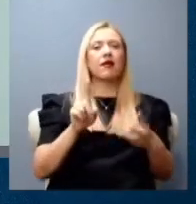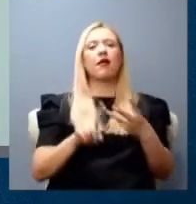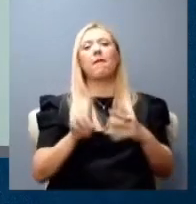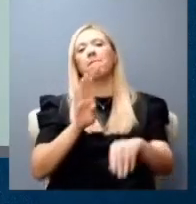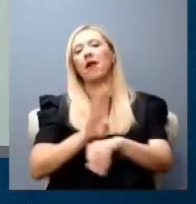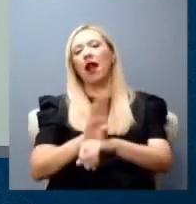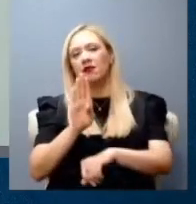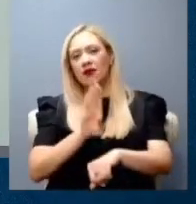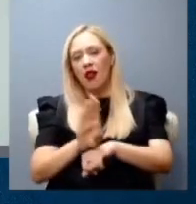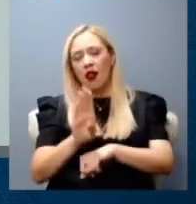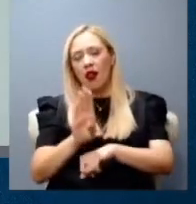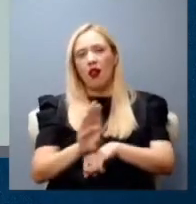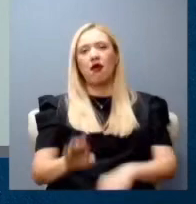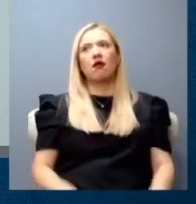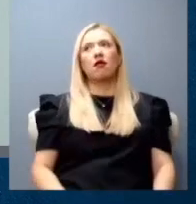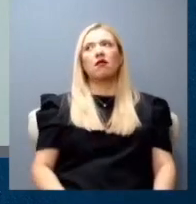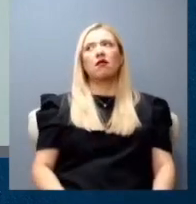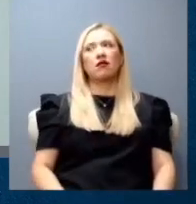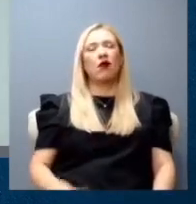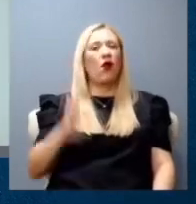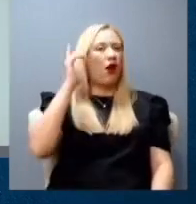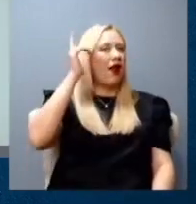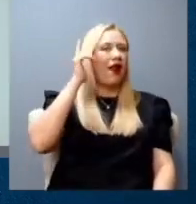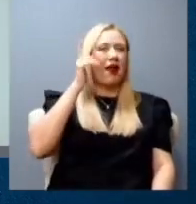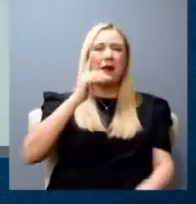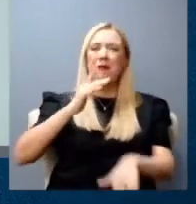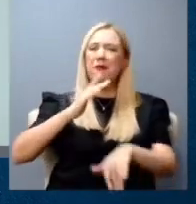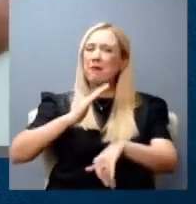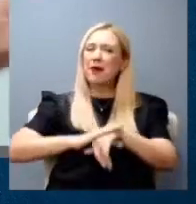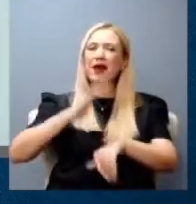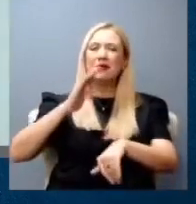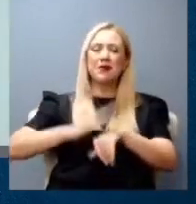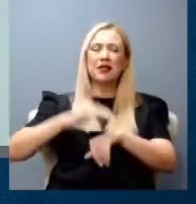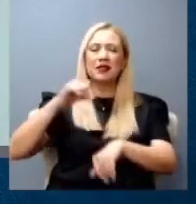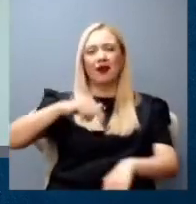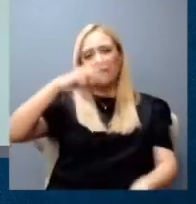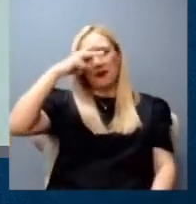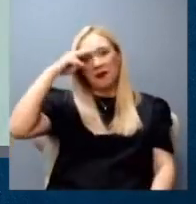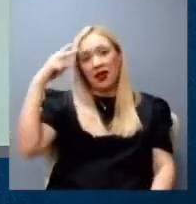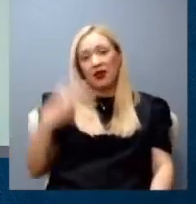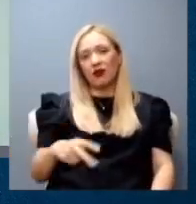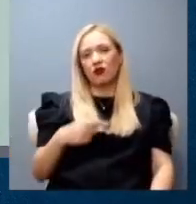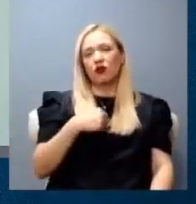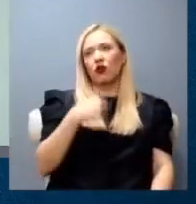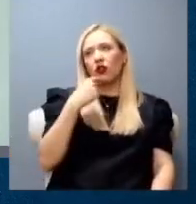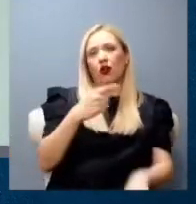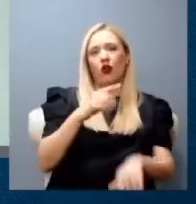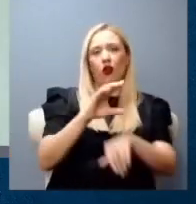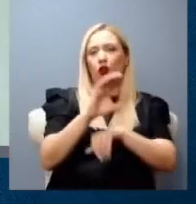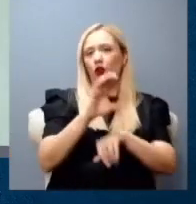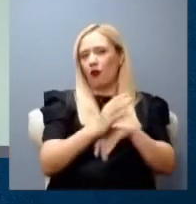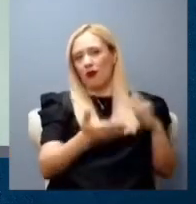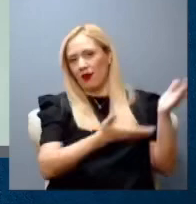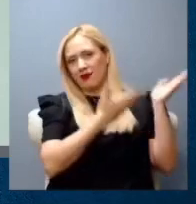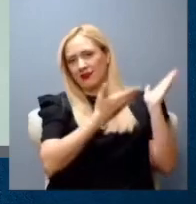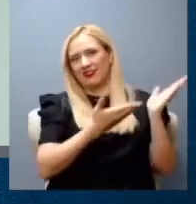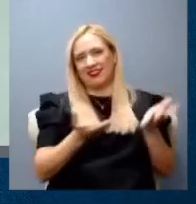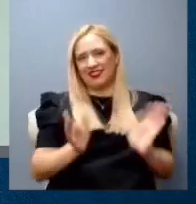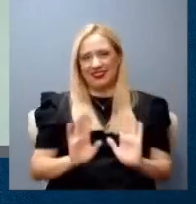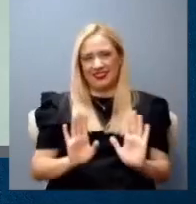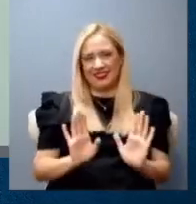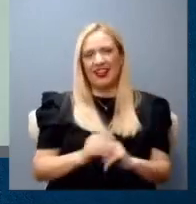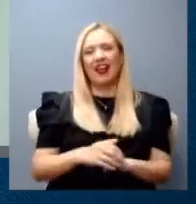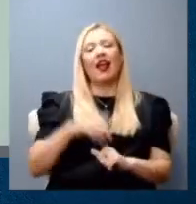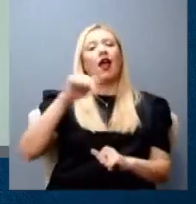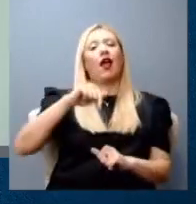gustaría también es que existiera más en este tipo de concepto en México. Digo, no menciono Colombia porque aquí está Camila, pero en